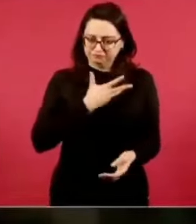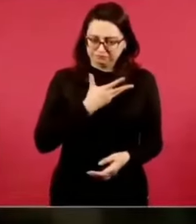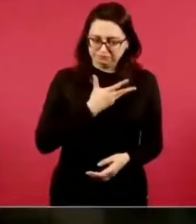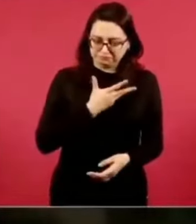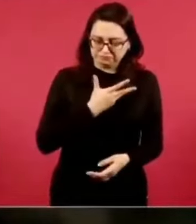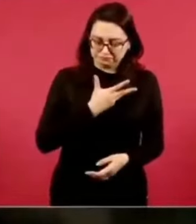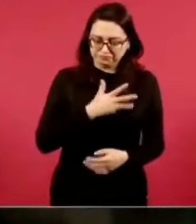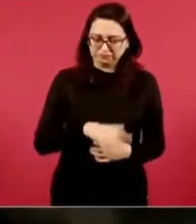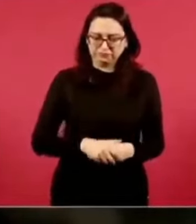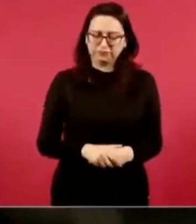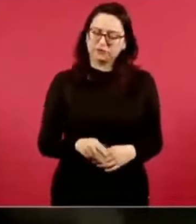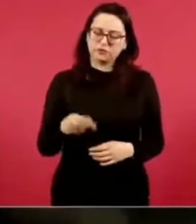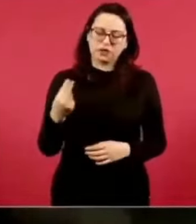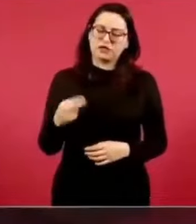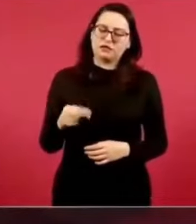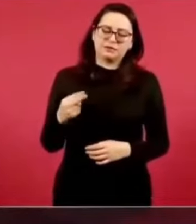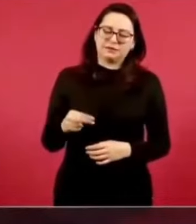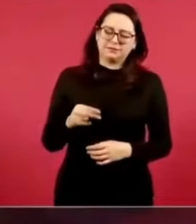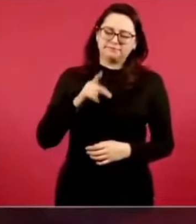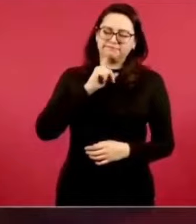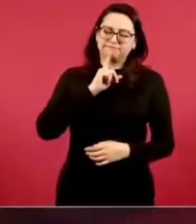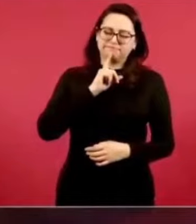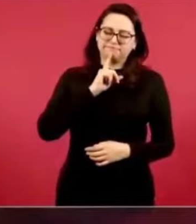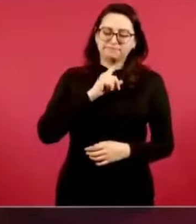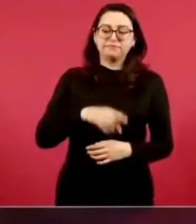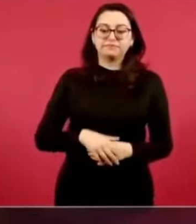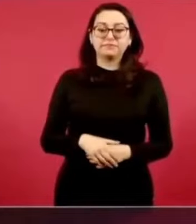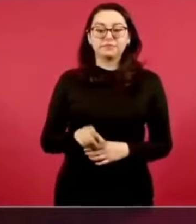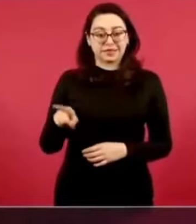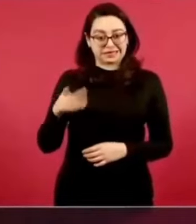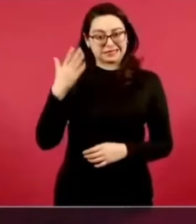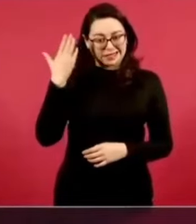Nada más que sin decir quién. Él sabe.